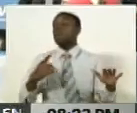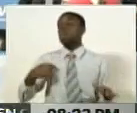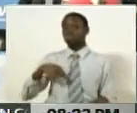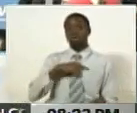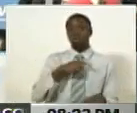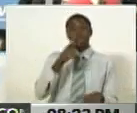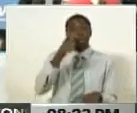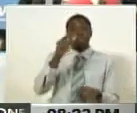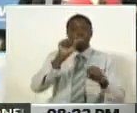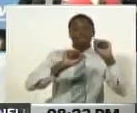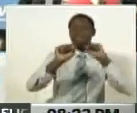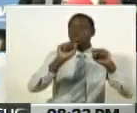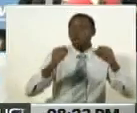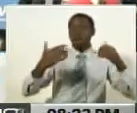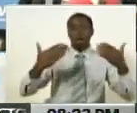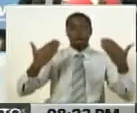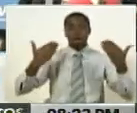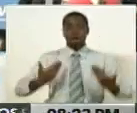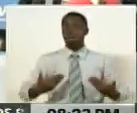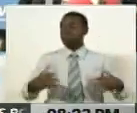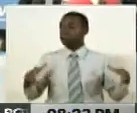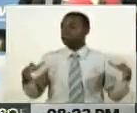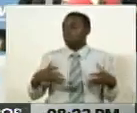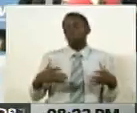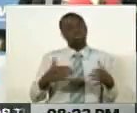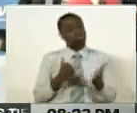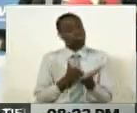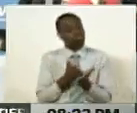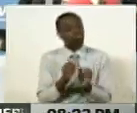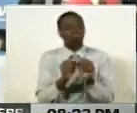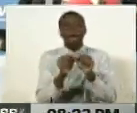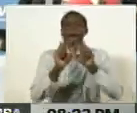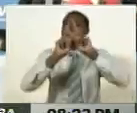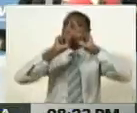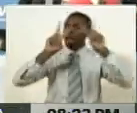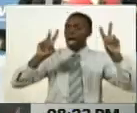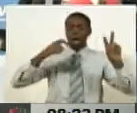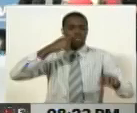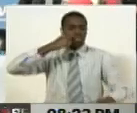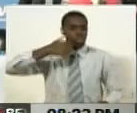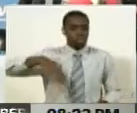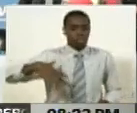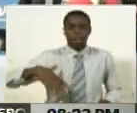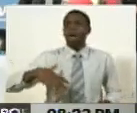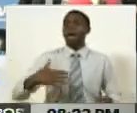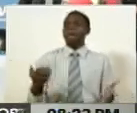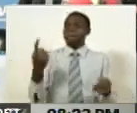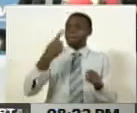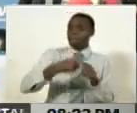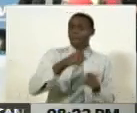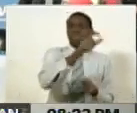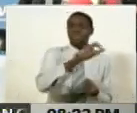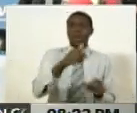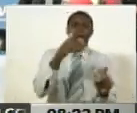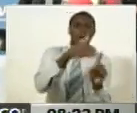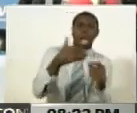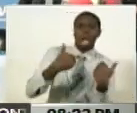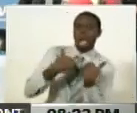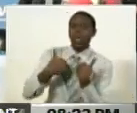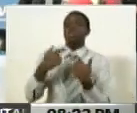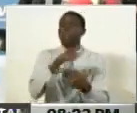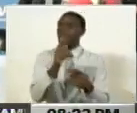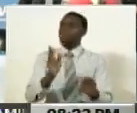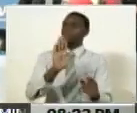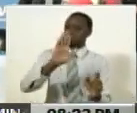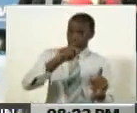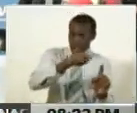seguirá insistiendo en promover la paz, los derechos humanos, la protección de las víctimas, sean estas cual fuesen, en hacer